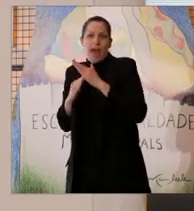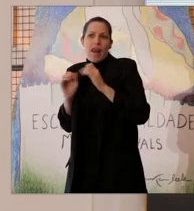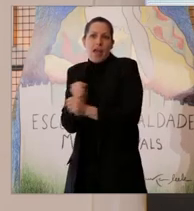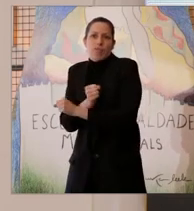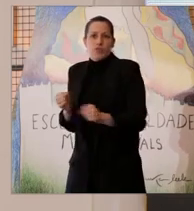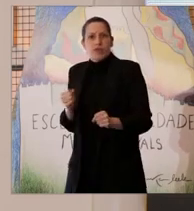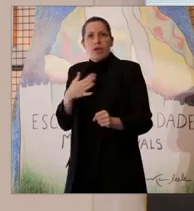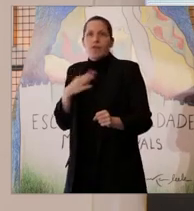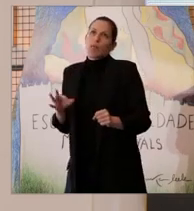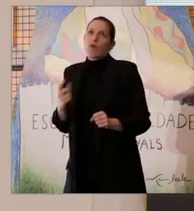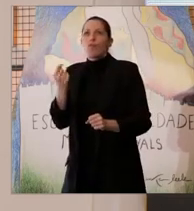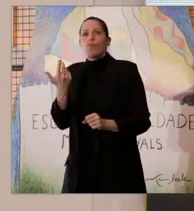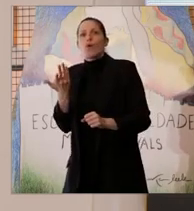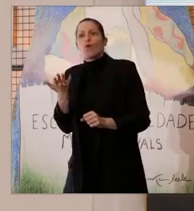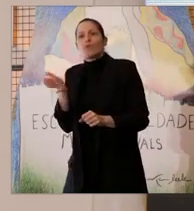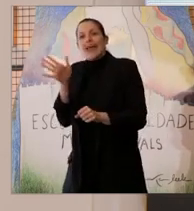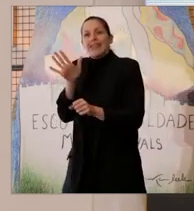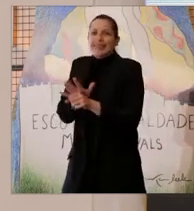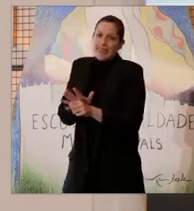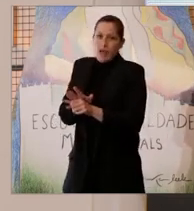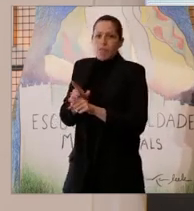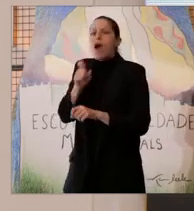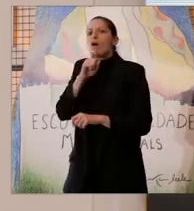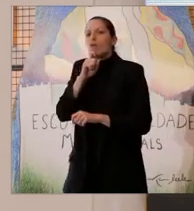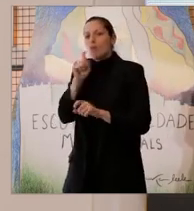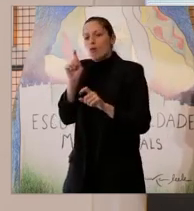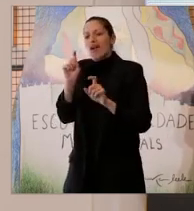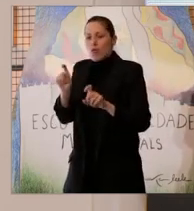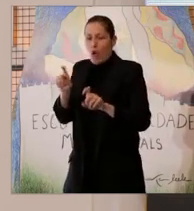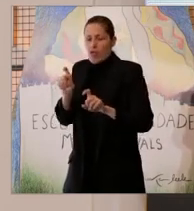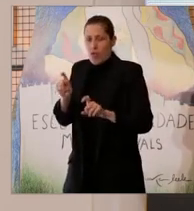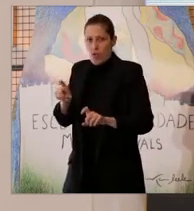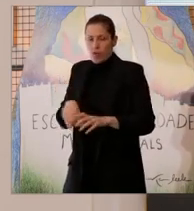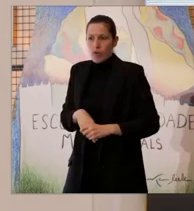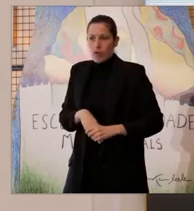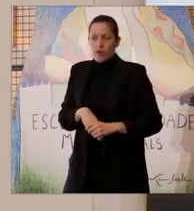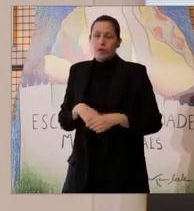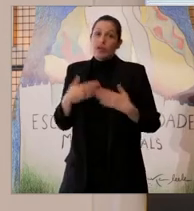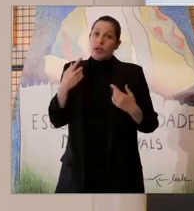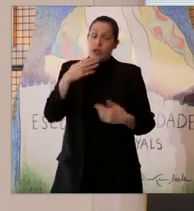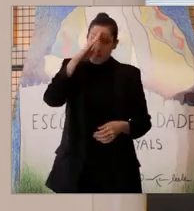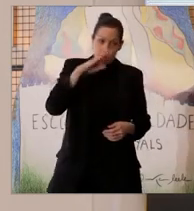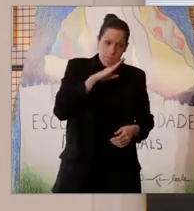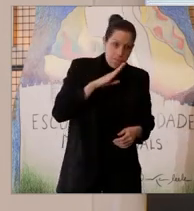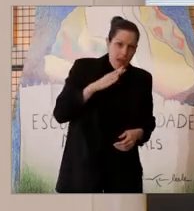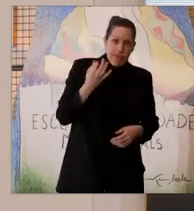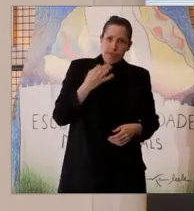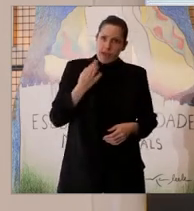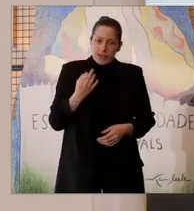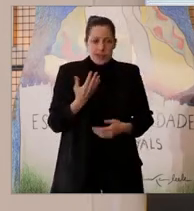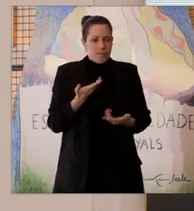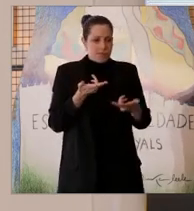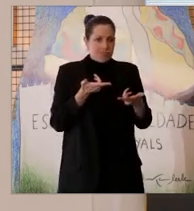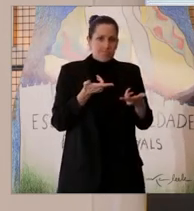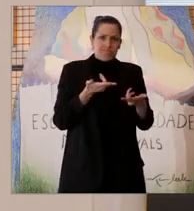pero para eso primero las familias También tienen que estar dispuestas a sentarse con un niño o una niña de seis siete ocho años y decirle Esto